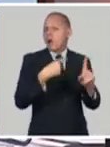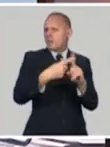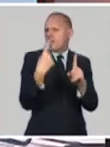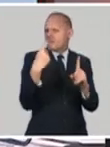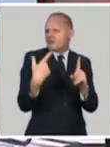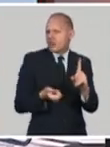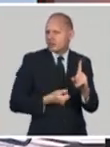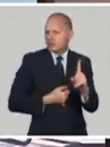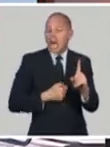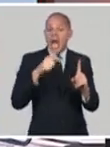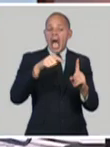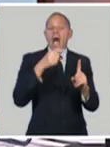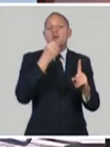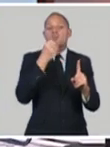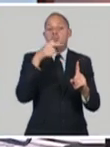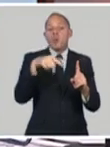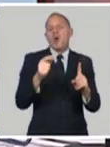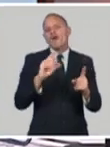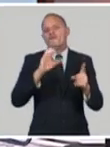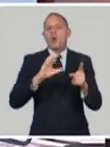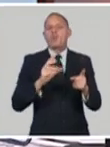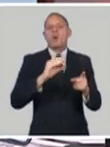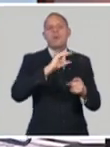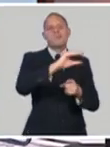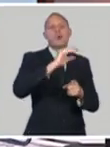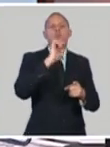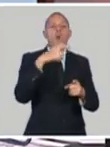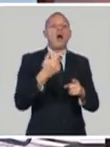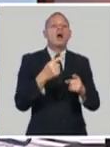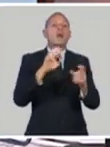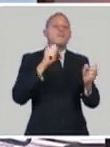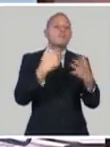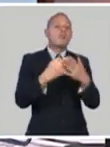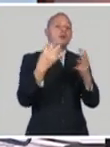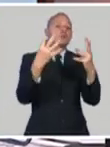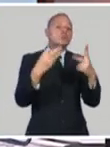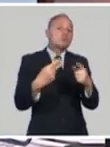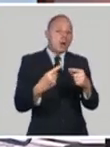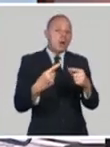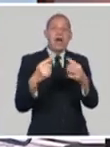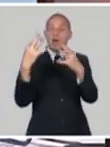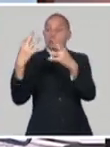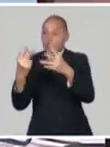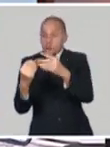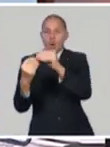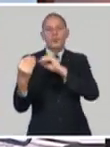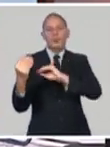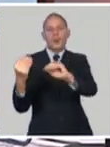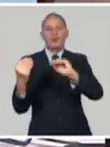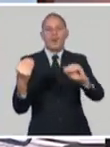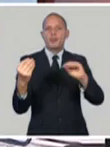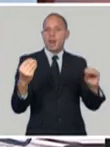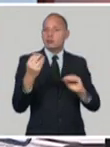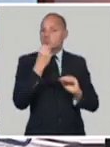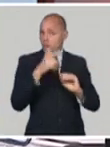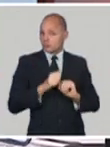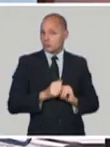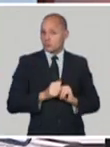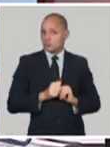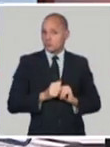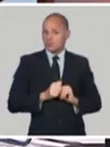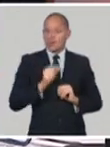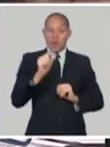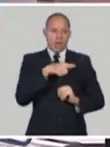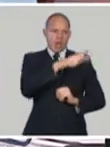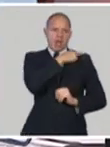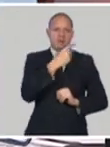un sistema de pago a destajo y una distribución de utilidades, y hay personas que te dicen, sí, pero prácticamente no puedo poner los trabajadores a